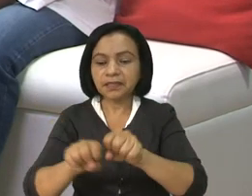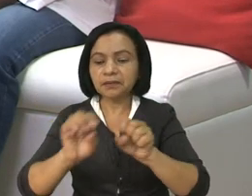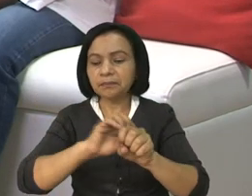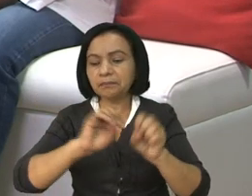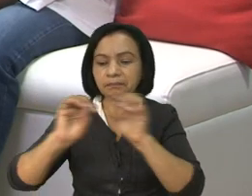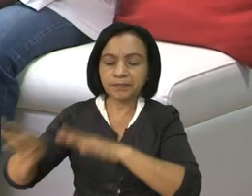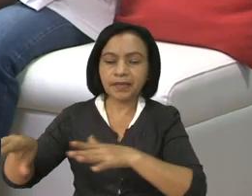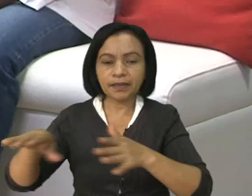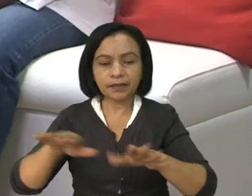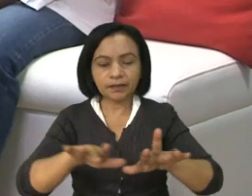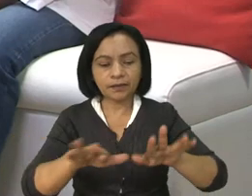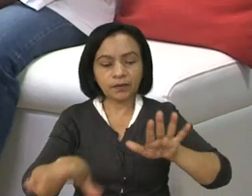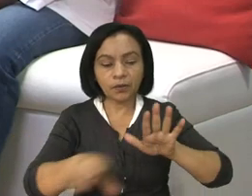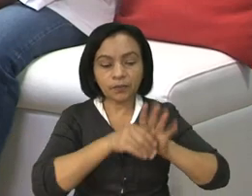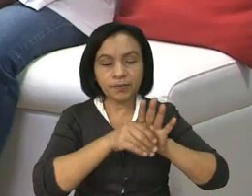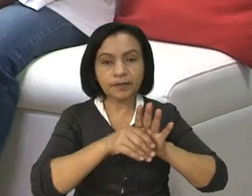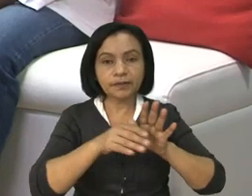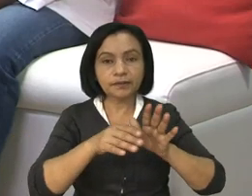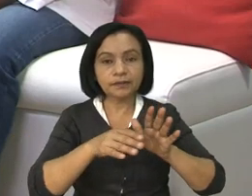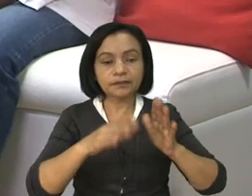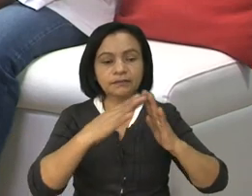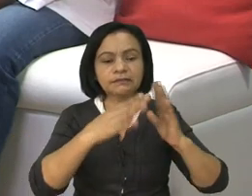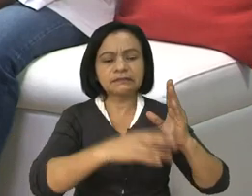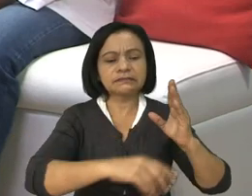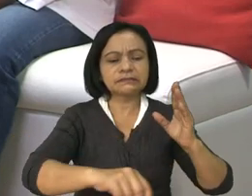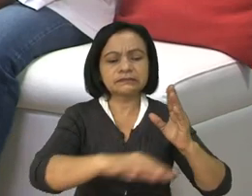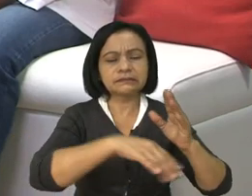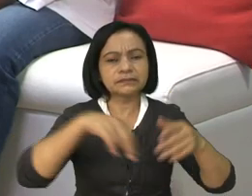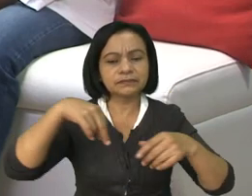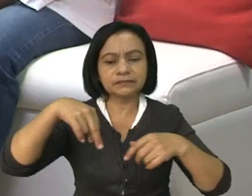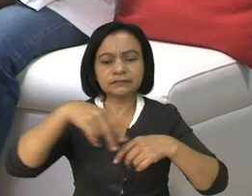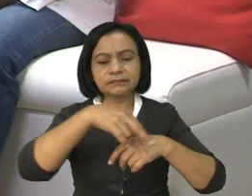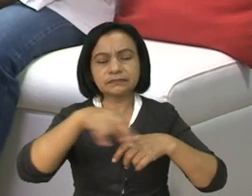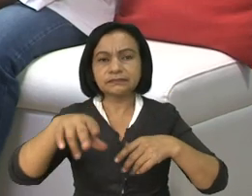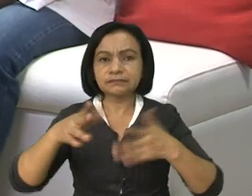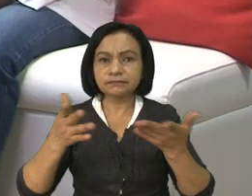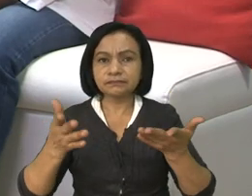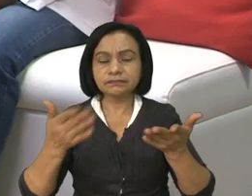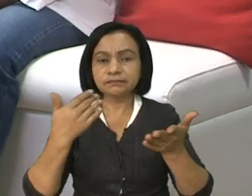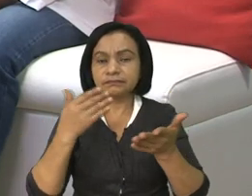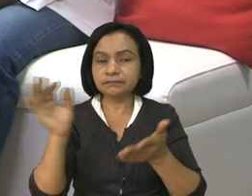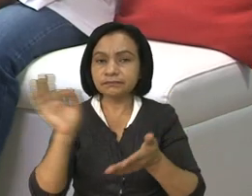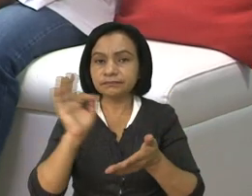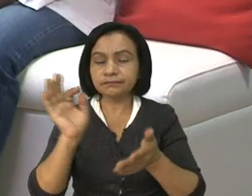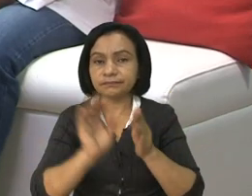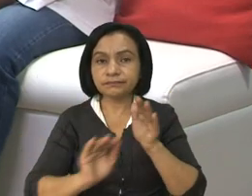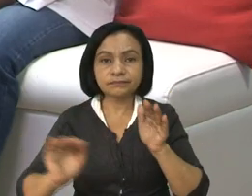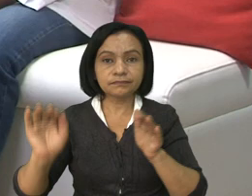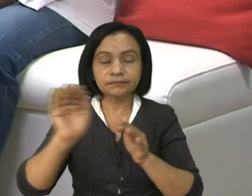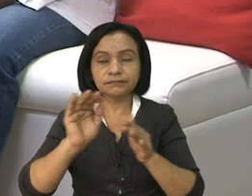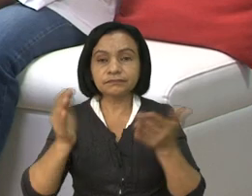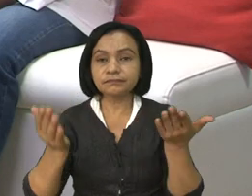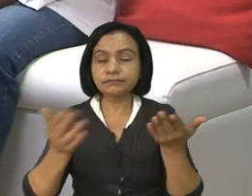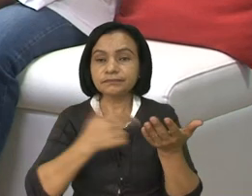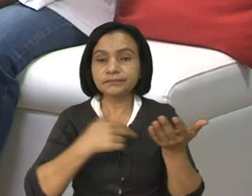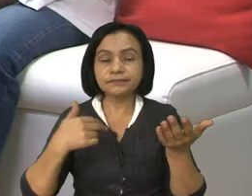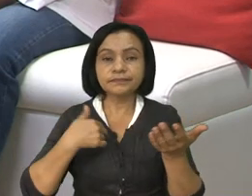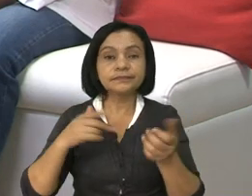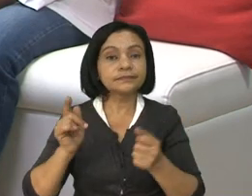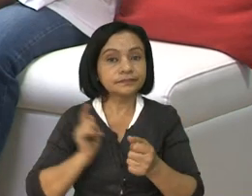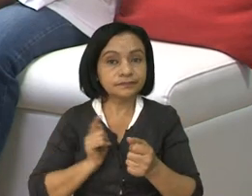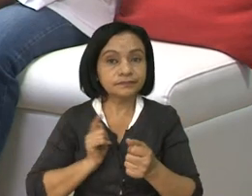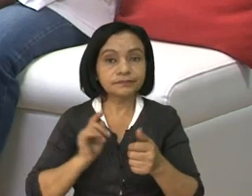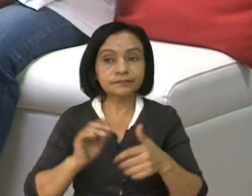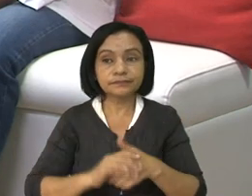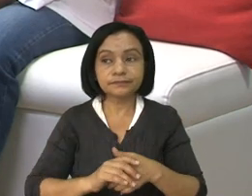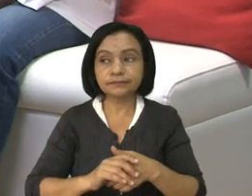rápida de transmisión. En el Sí, patio caminan descalzo también. así es. La forma más frecuente de transmisión que hemos tenido